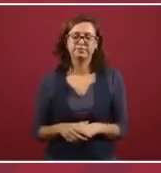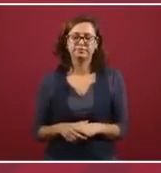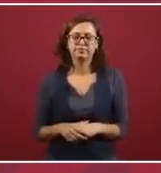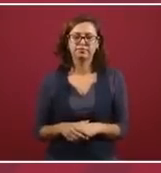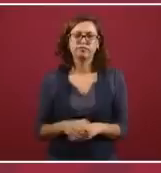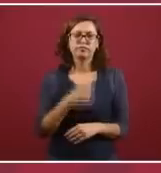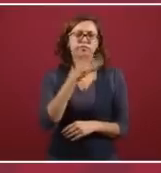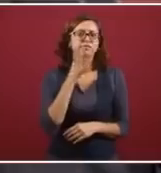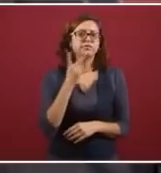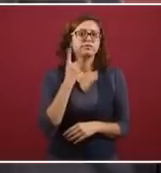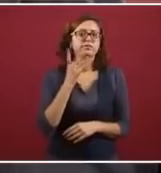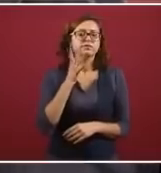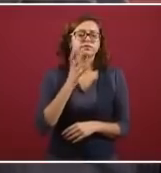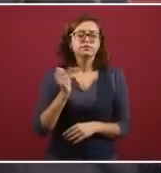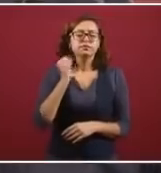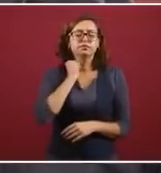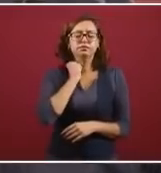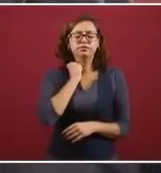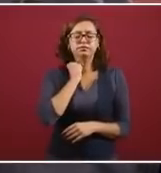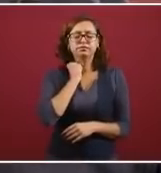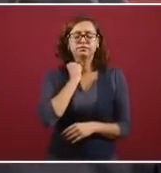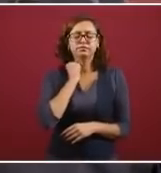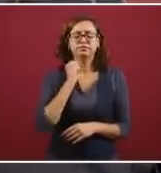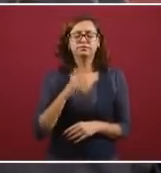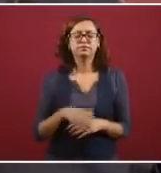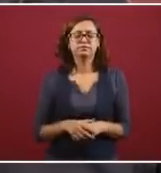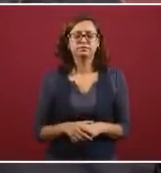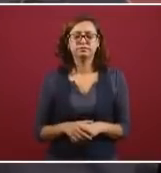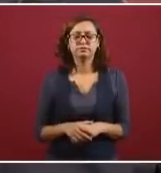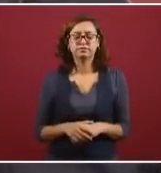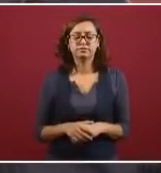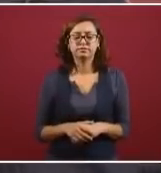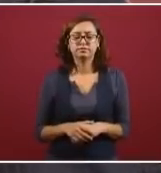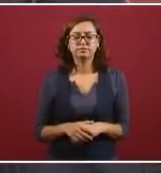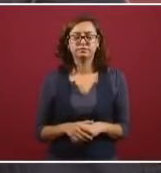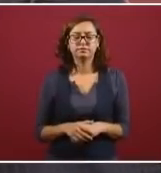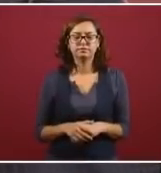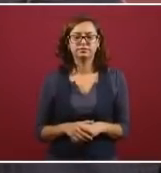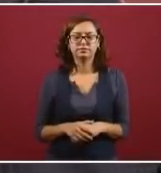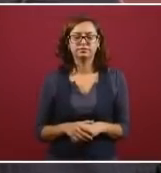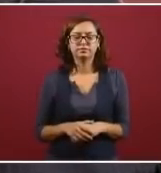al Congreso. En lo que tiene que ver con ley de ingresos,